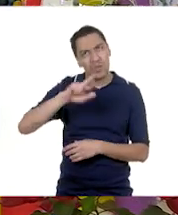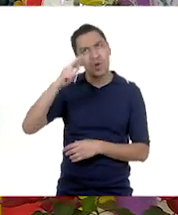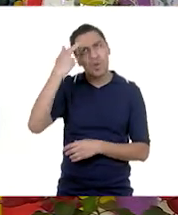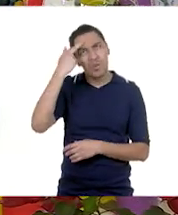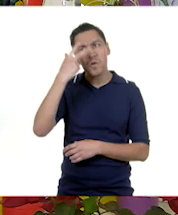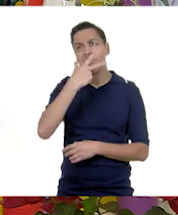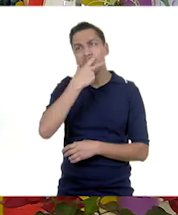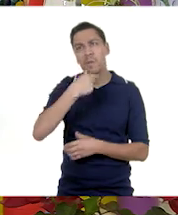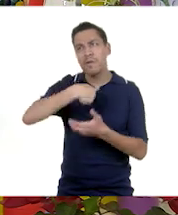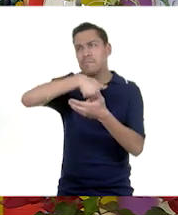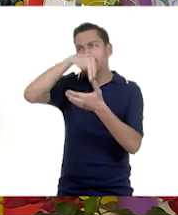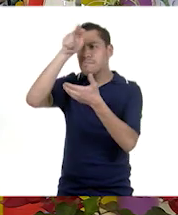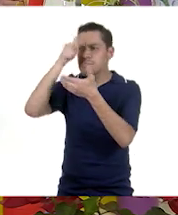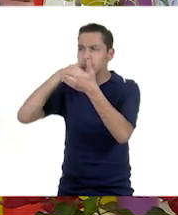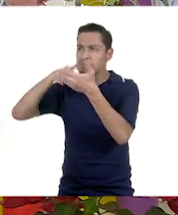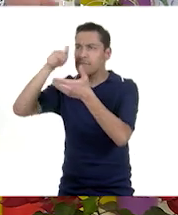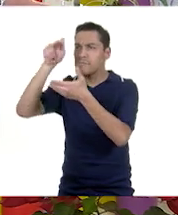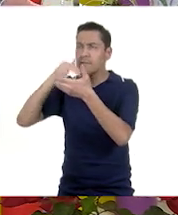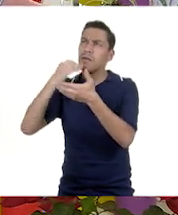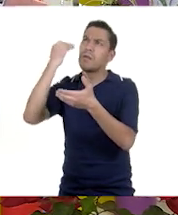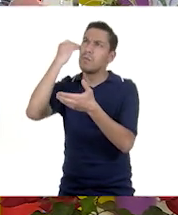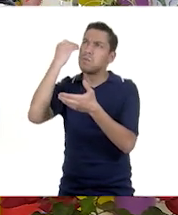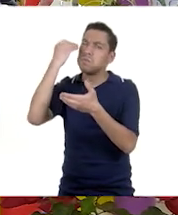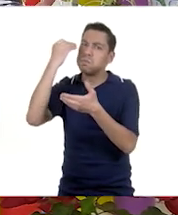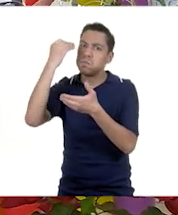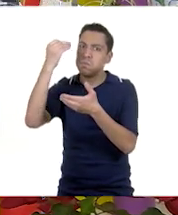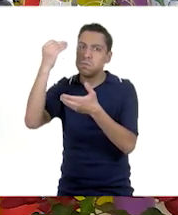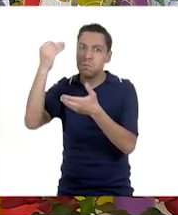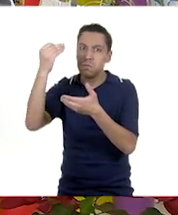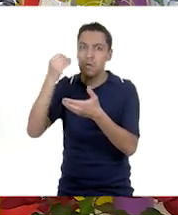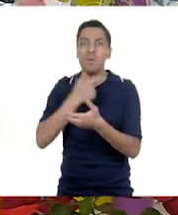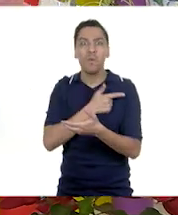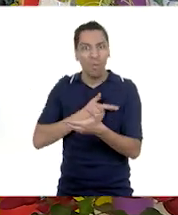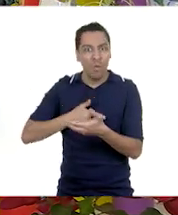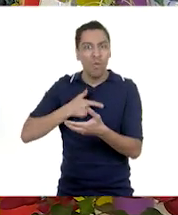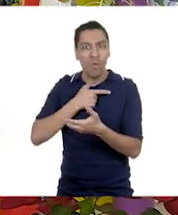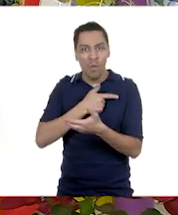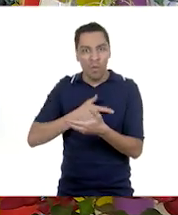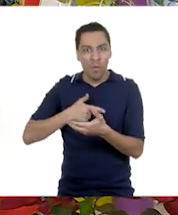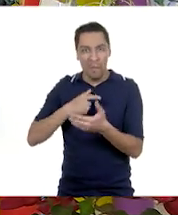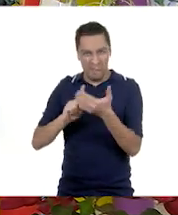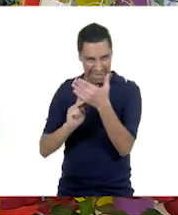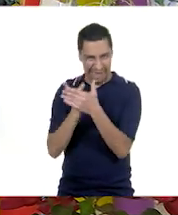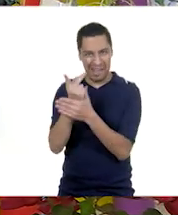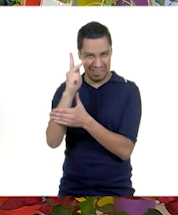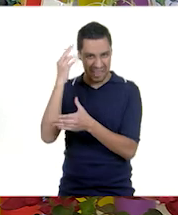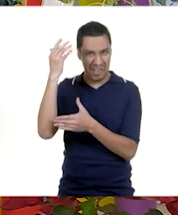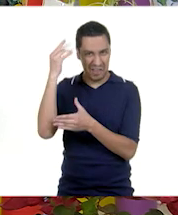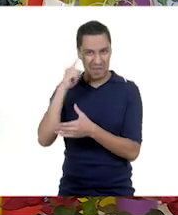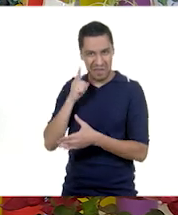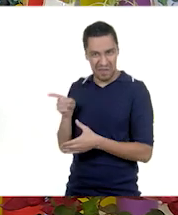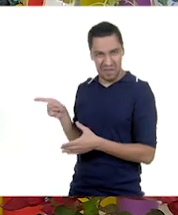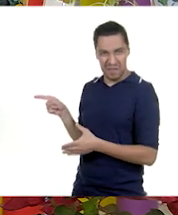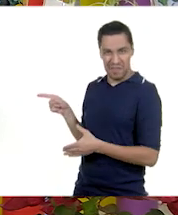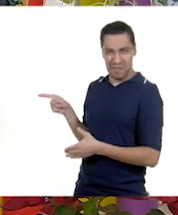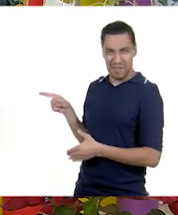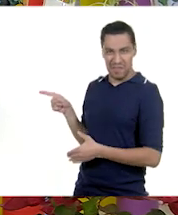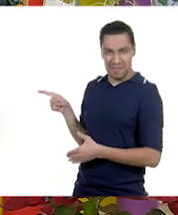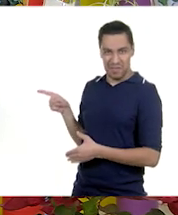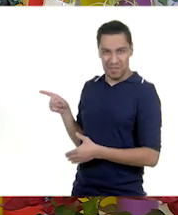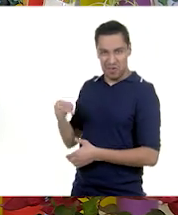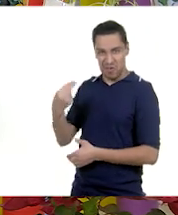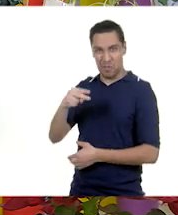famoso, que se daba mucho tiempo para pintar precisamente a los bellos girasoles. Me refiero a Vincent